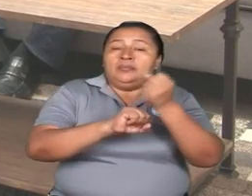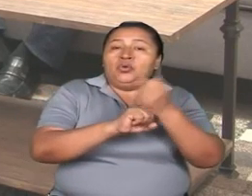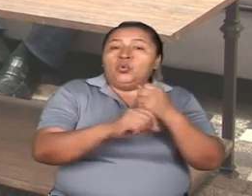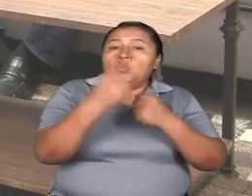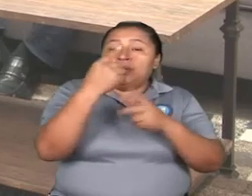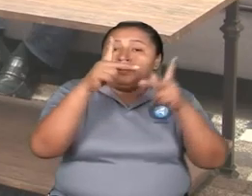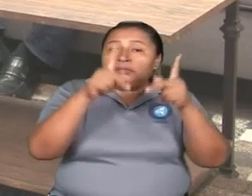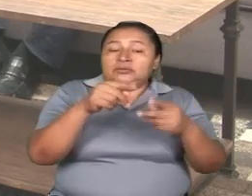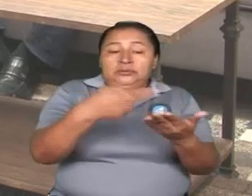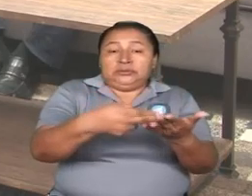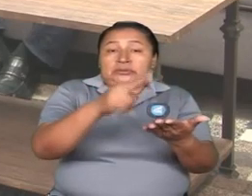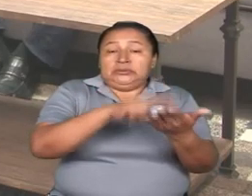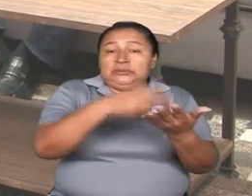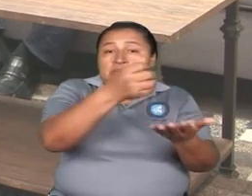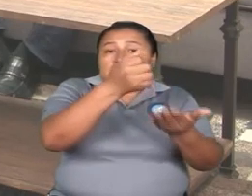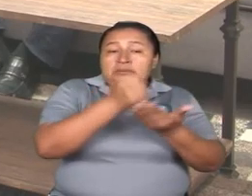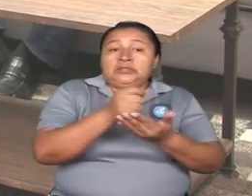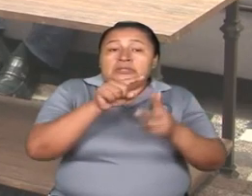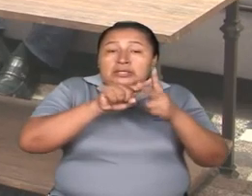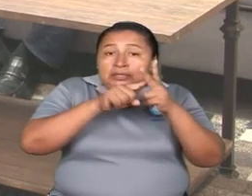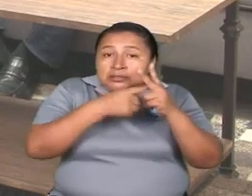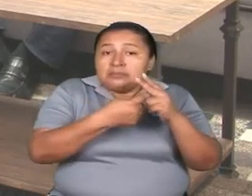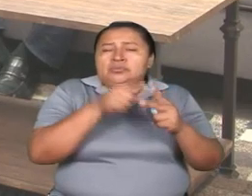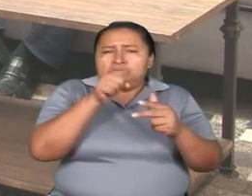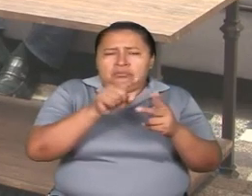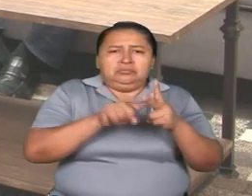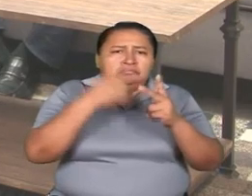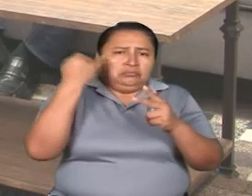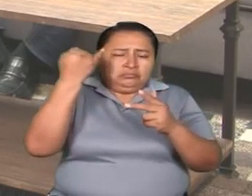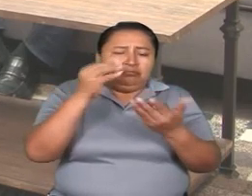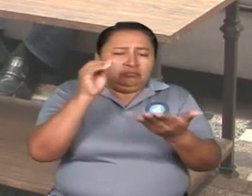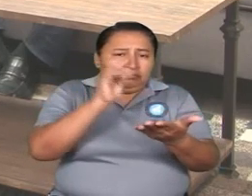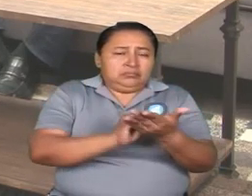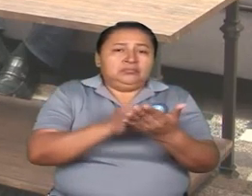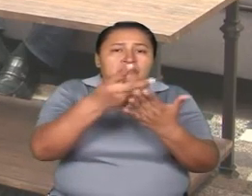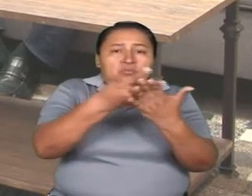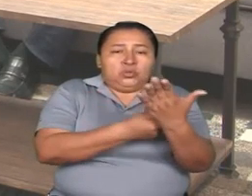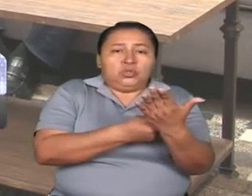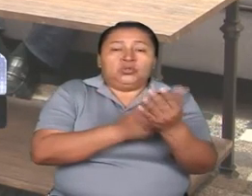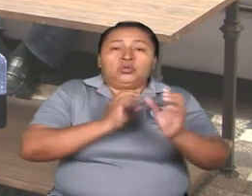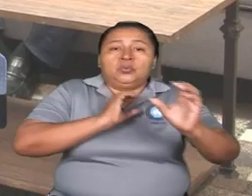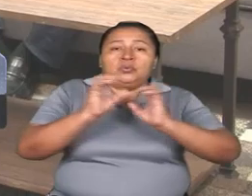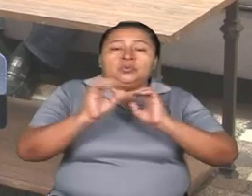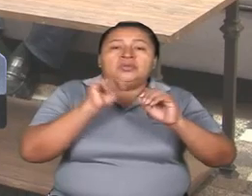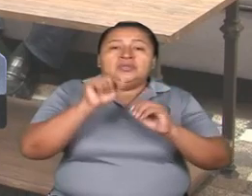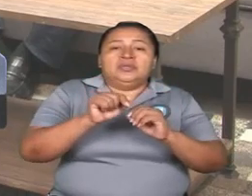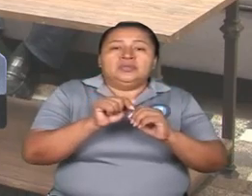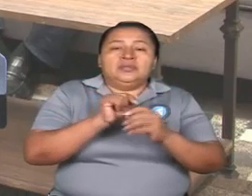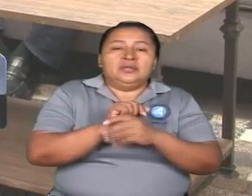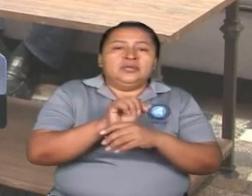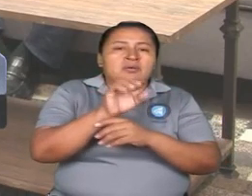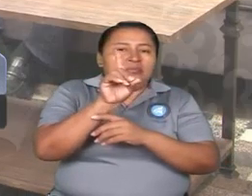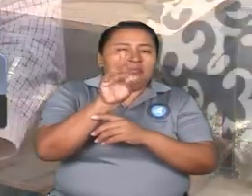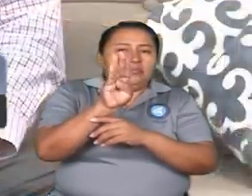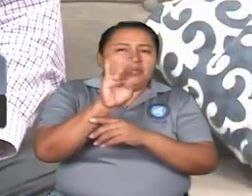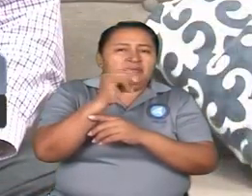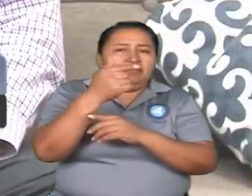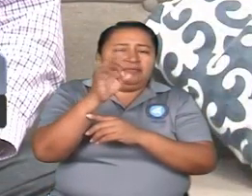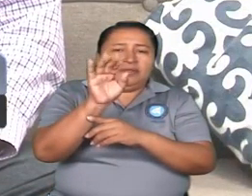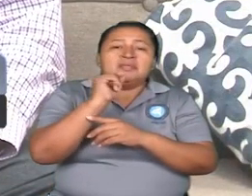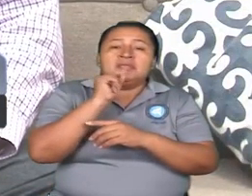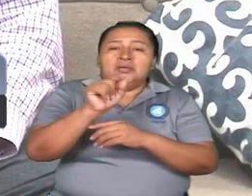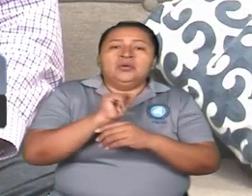donante que desde su inicio se apuntó a este proyecto de comunicación, que es el DFID, que es una agencia de